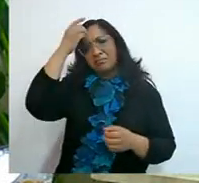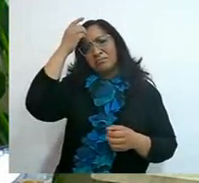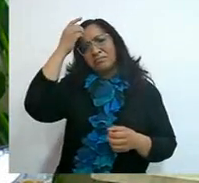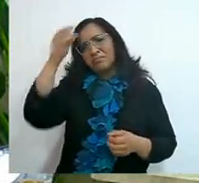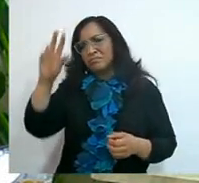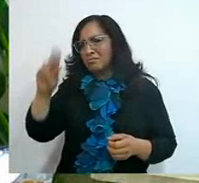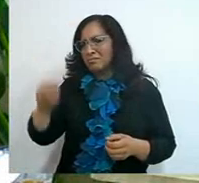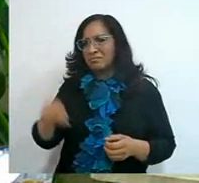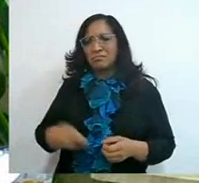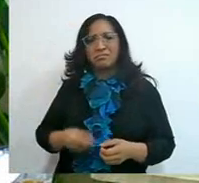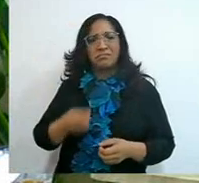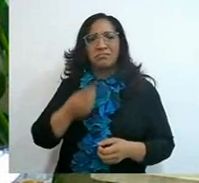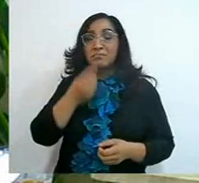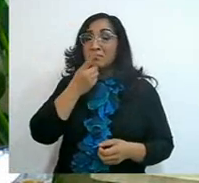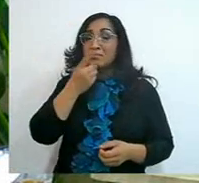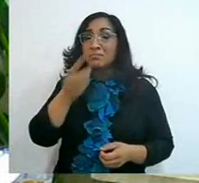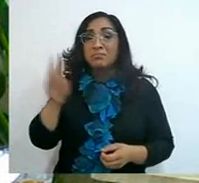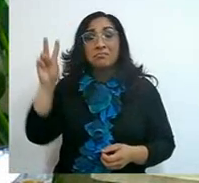contra de otras cosas fuera.